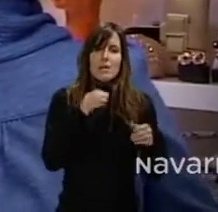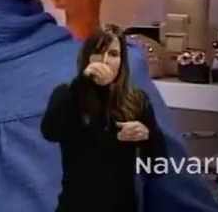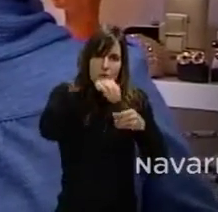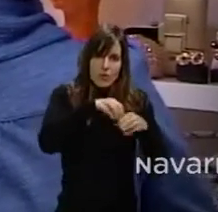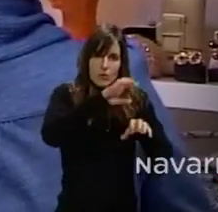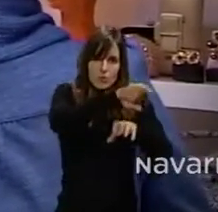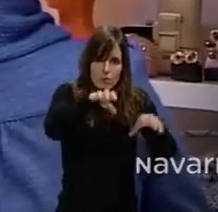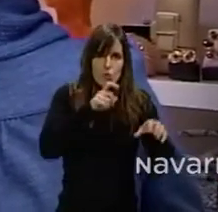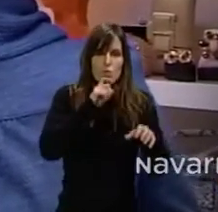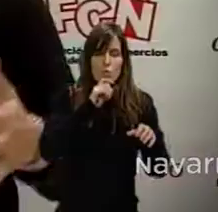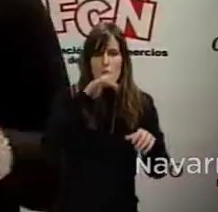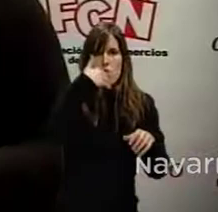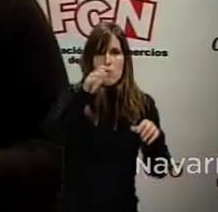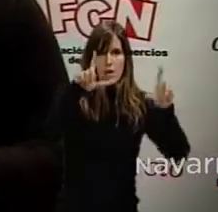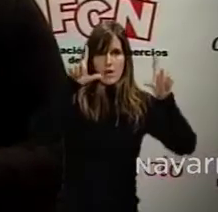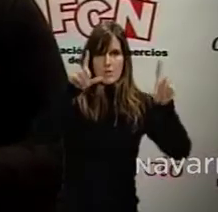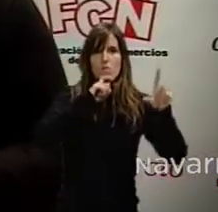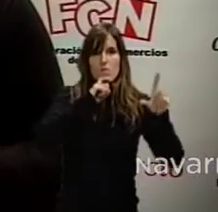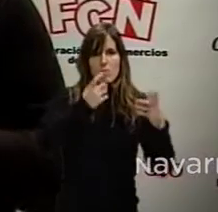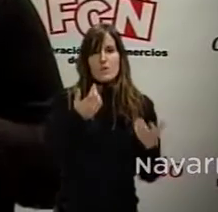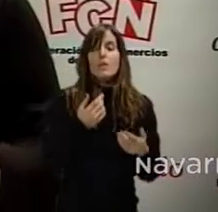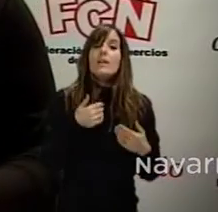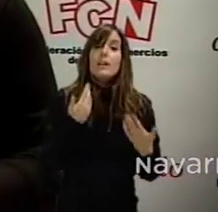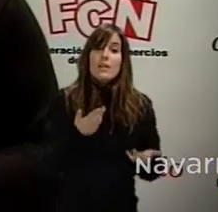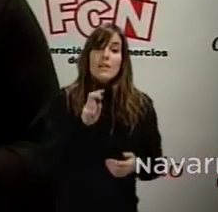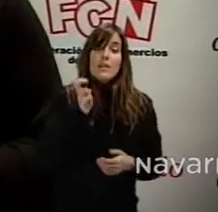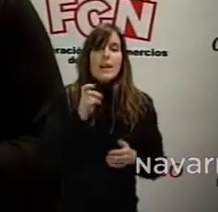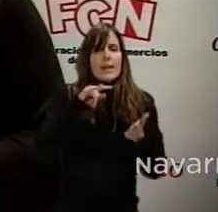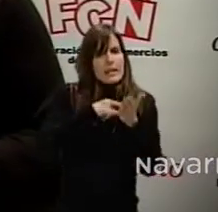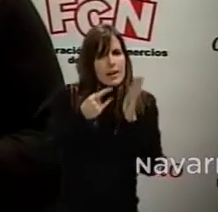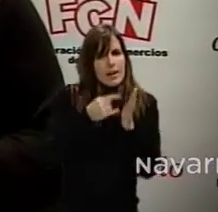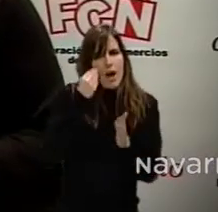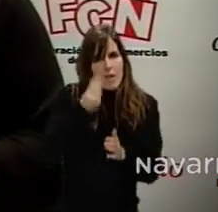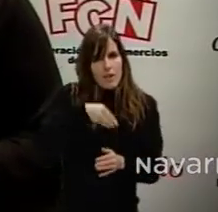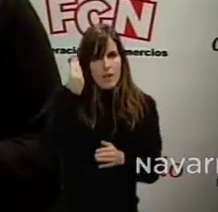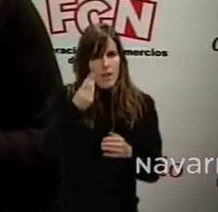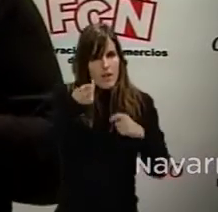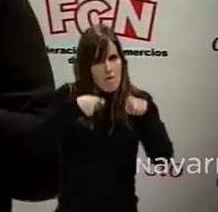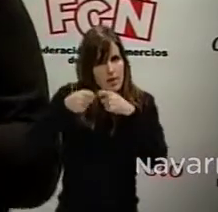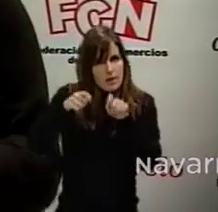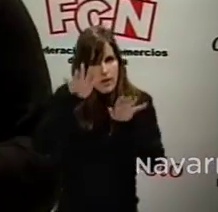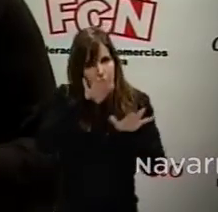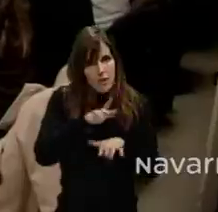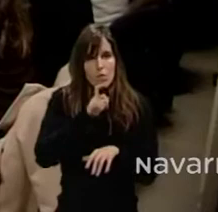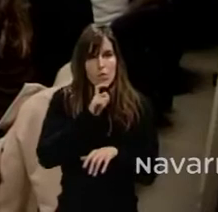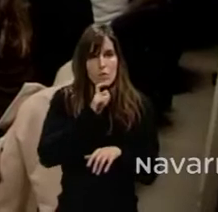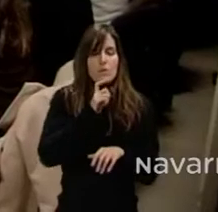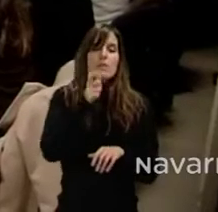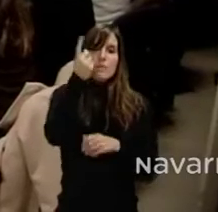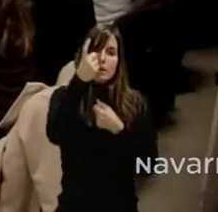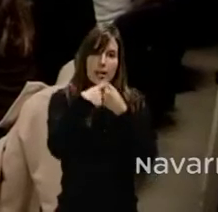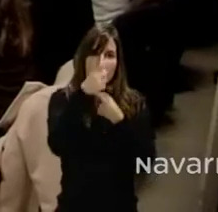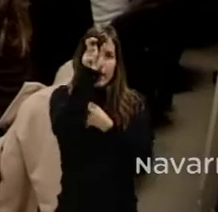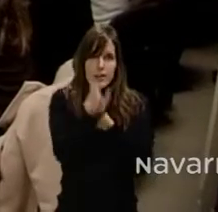que siempre están permanentes que son todo el tema de técnicas de venta todo el tema de atención al cliente o temas